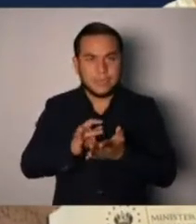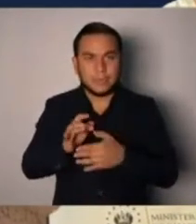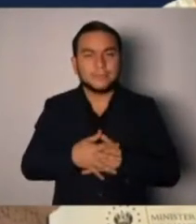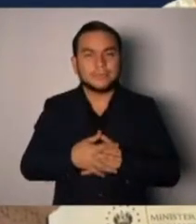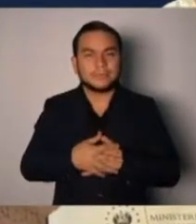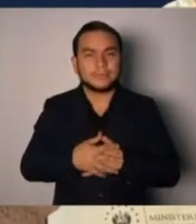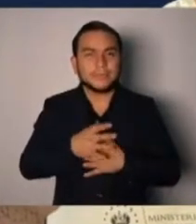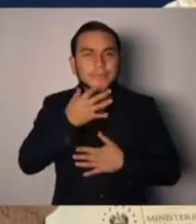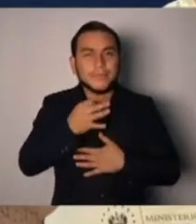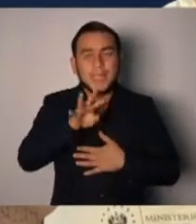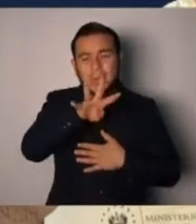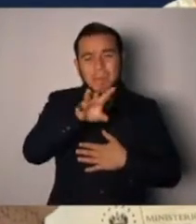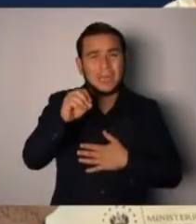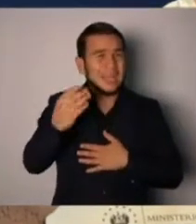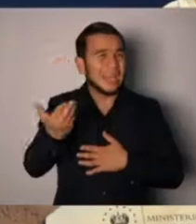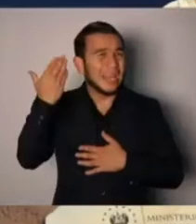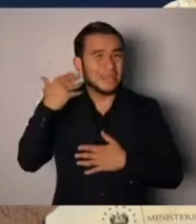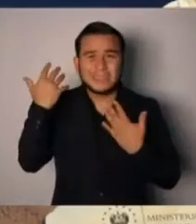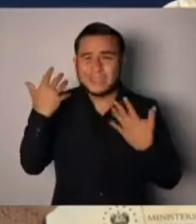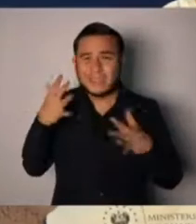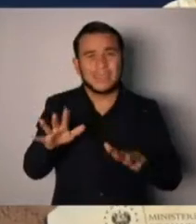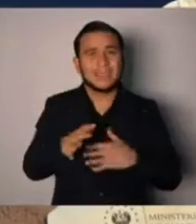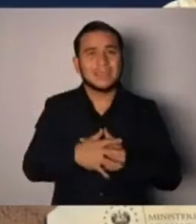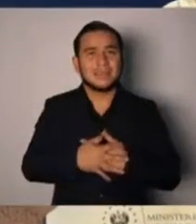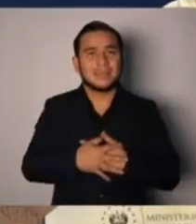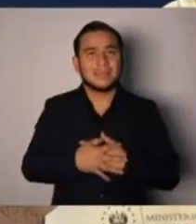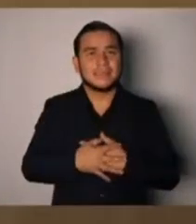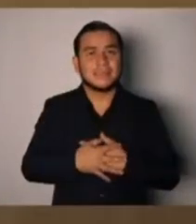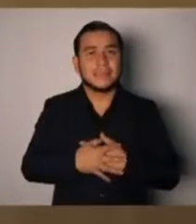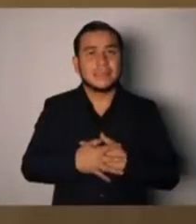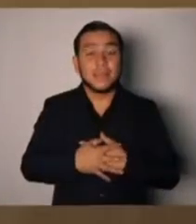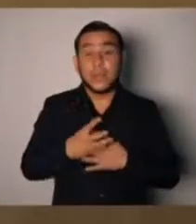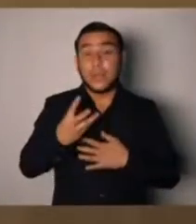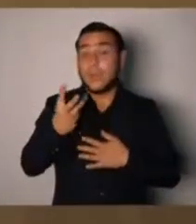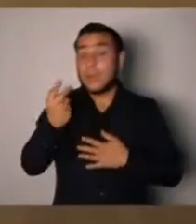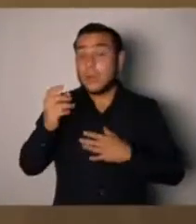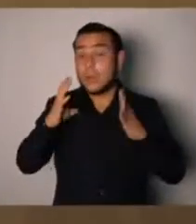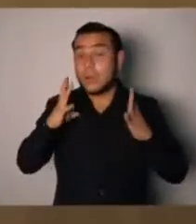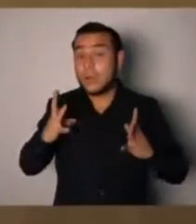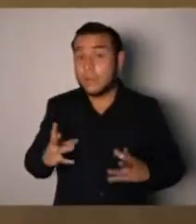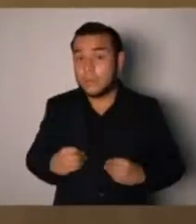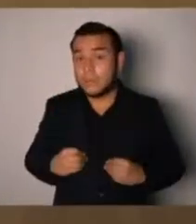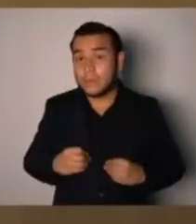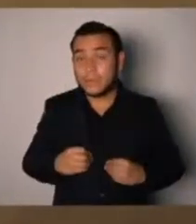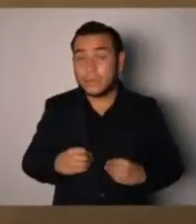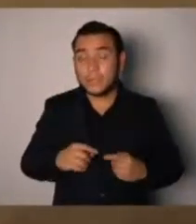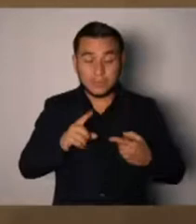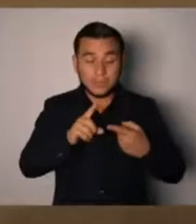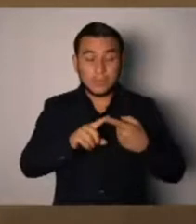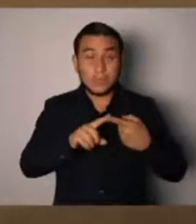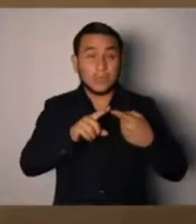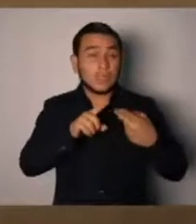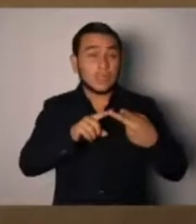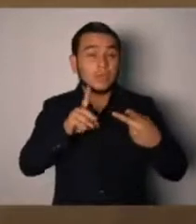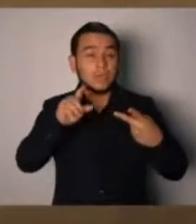ya 40 años cuántos gobiernos unta magaña duarte